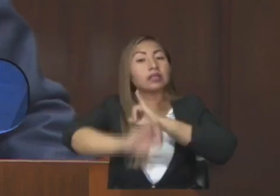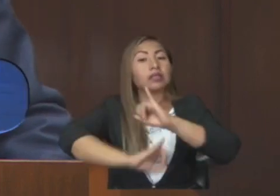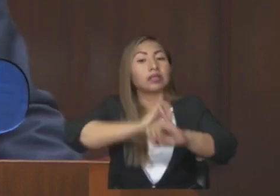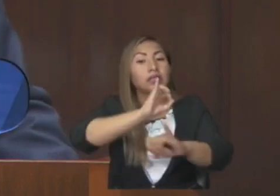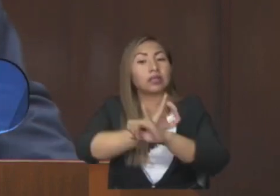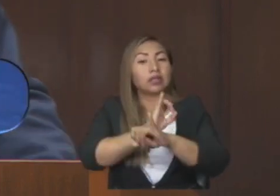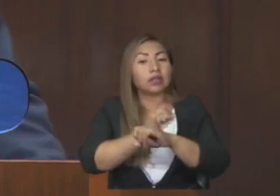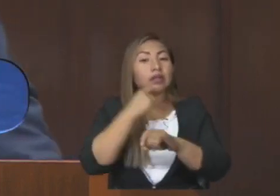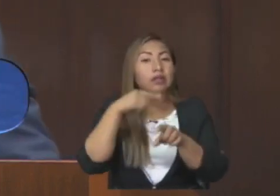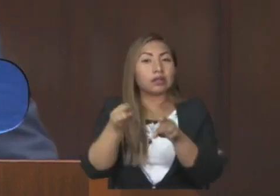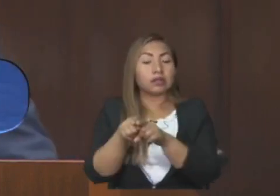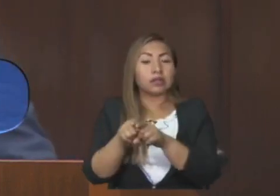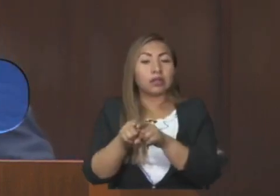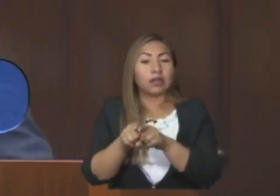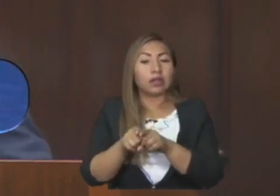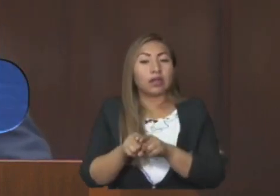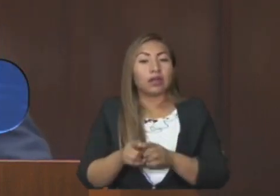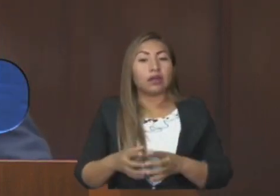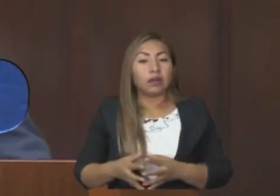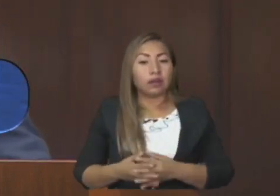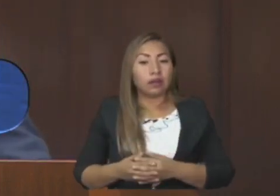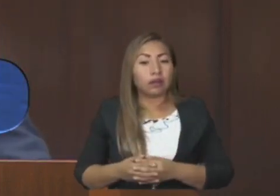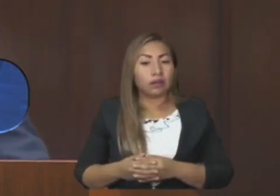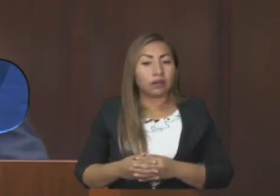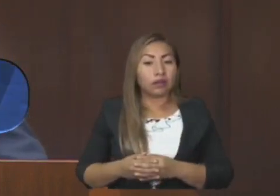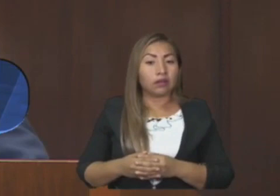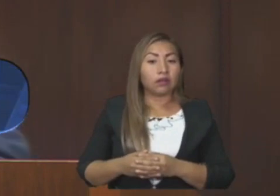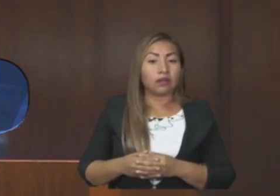estándares internacionales para concesión minera.